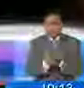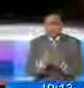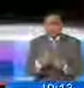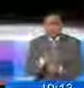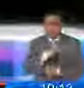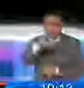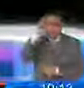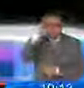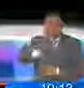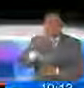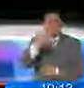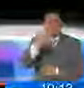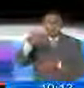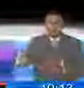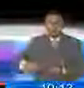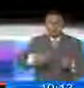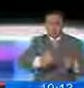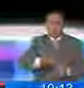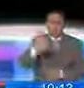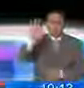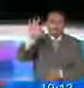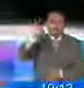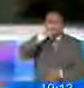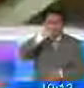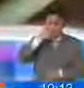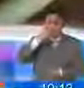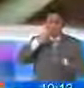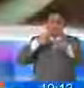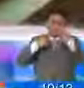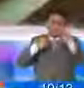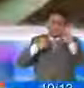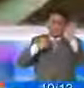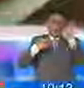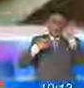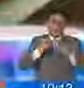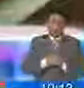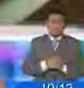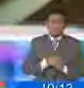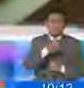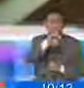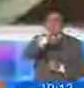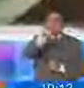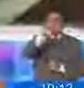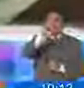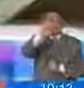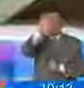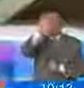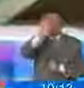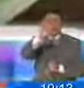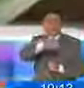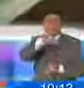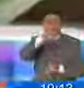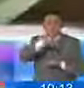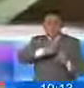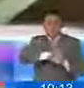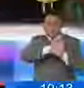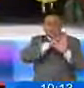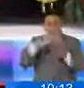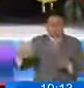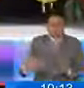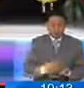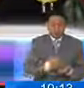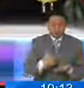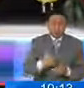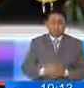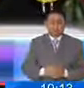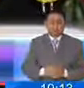15 bloques, 9 de cocaína y 6 de marihuana, así como las 109 dosis que decomisaron en horas de la madrugada.